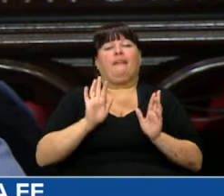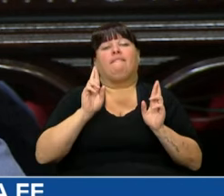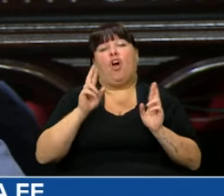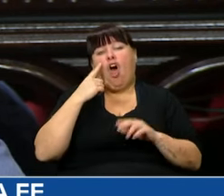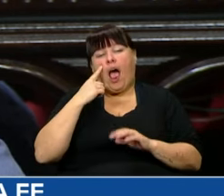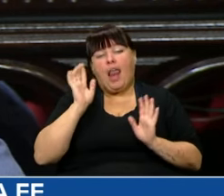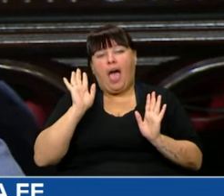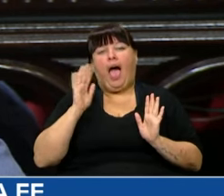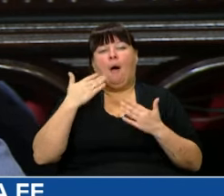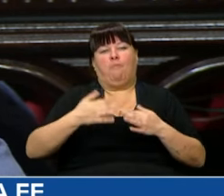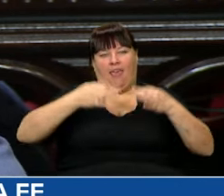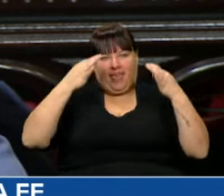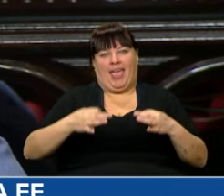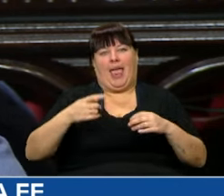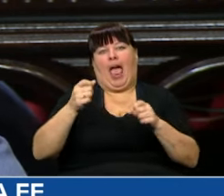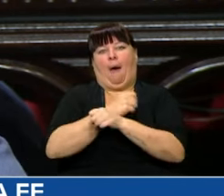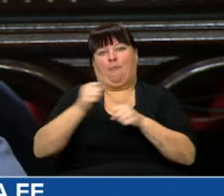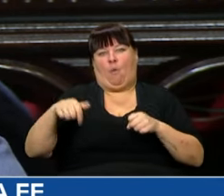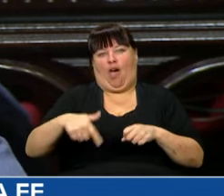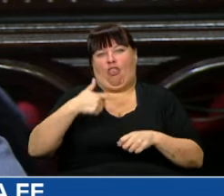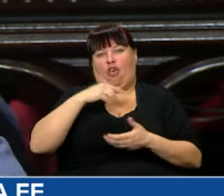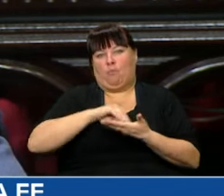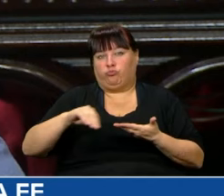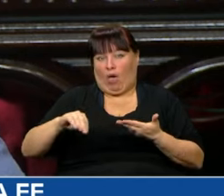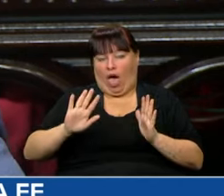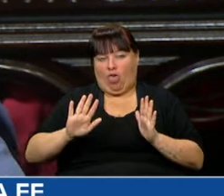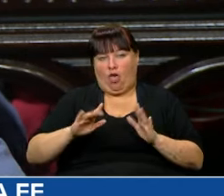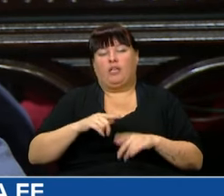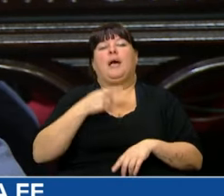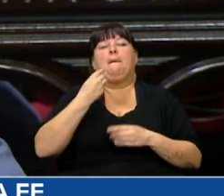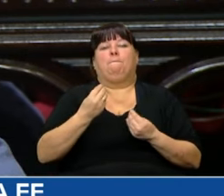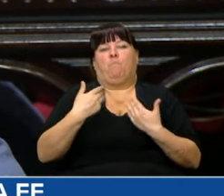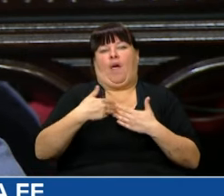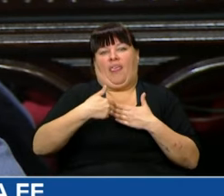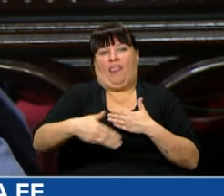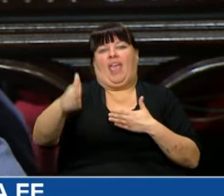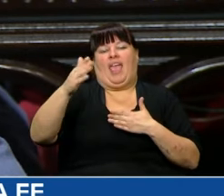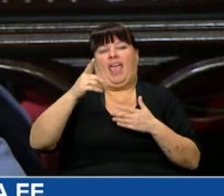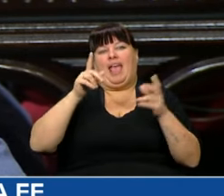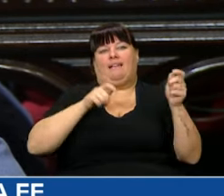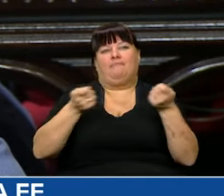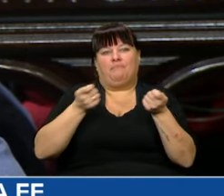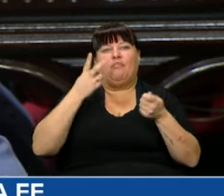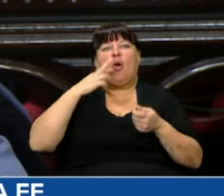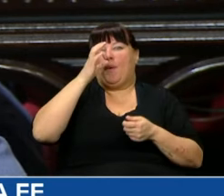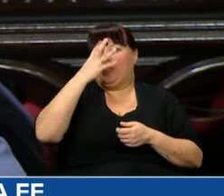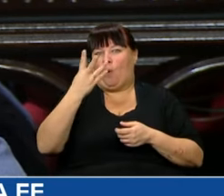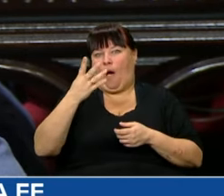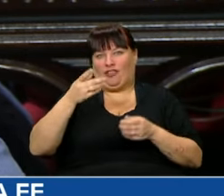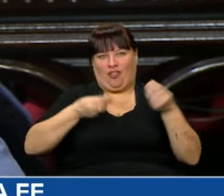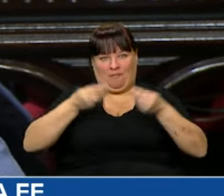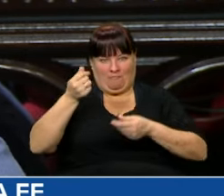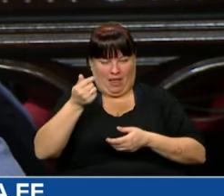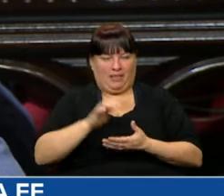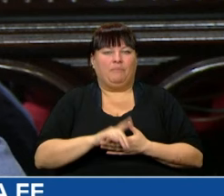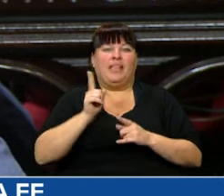poder consolidar esta media sanción que rige para el ejercicio fiscal 2024.